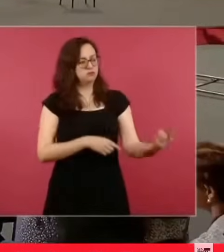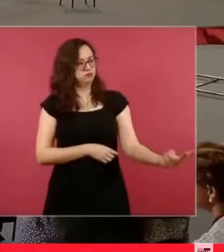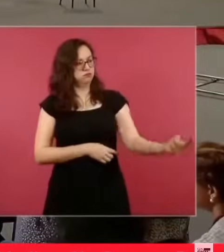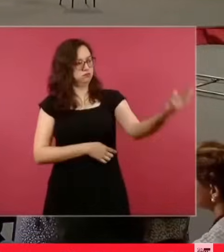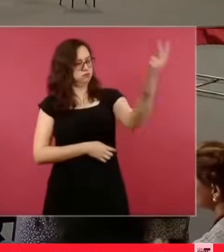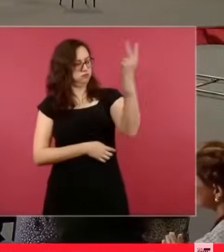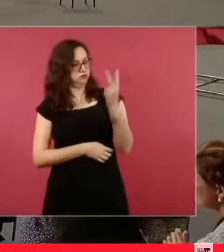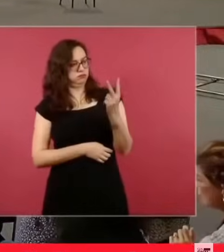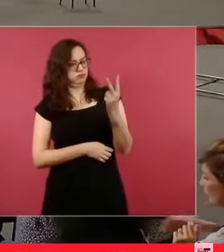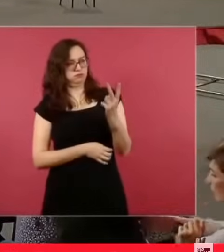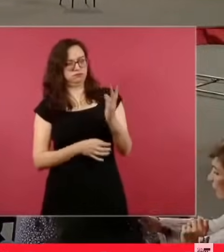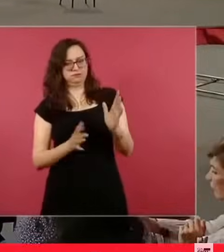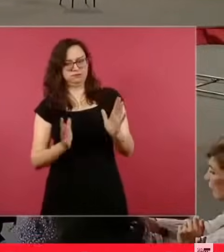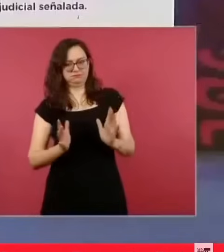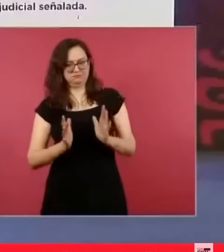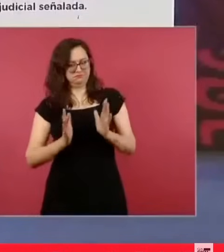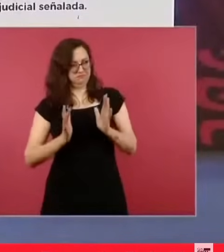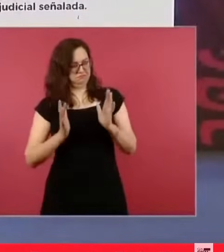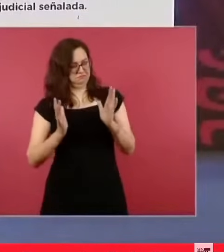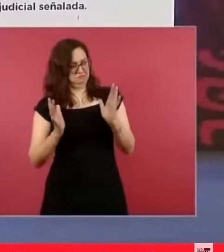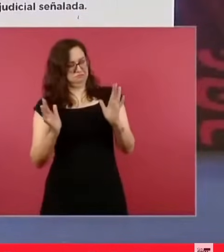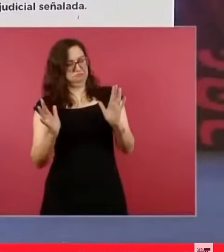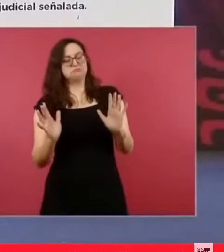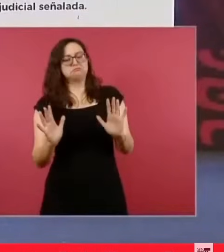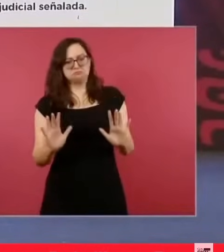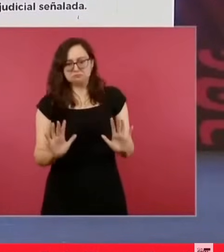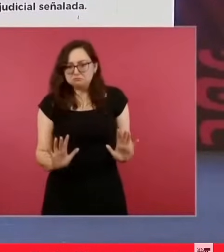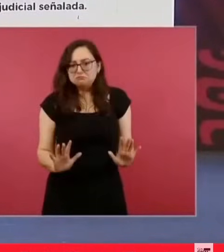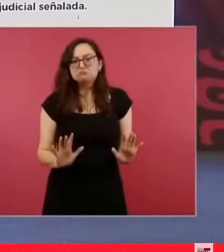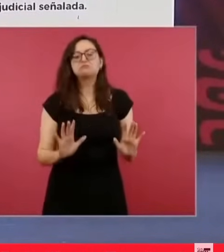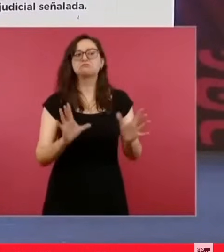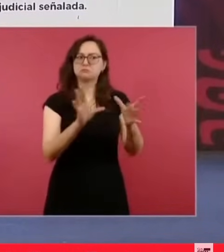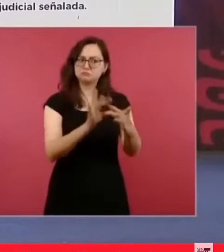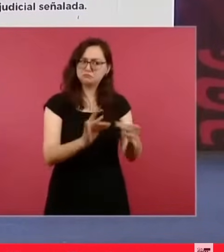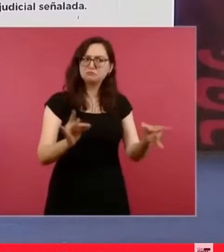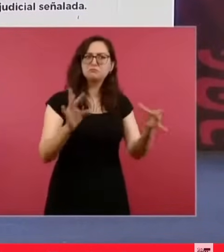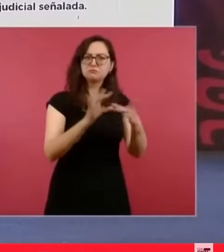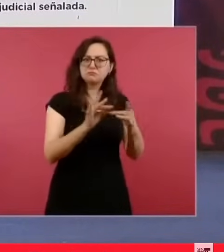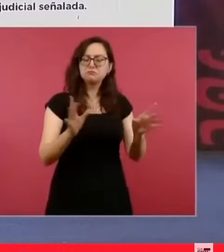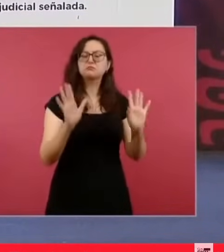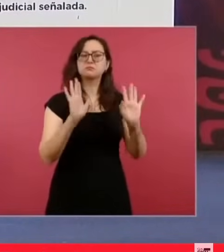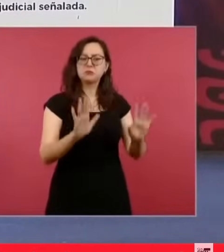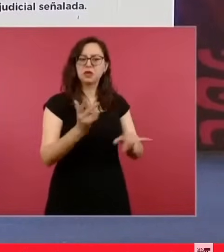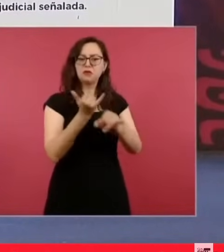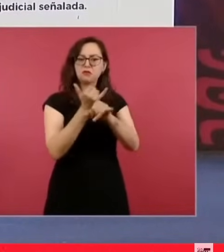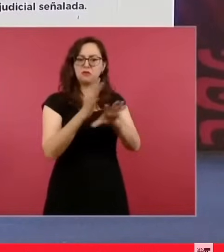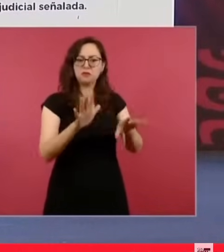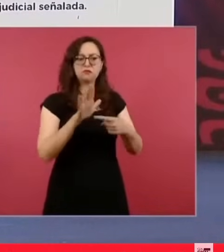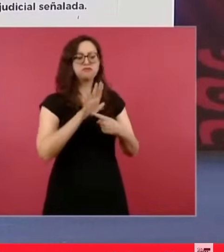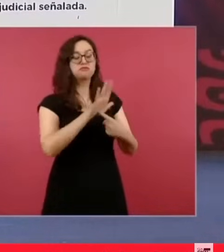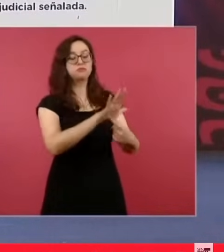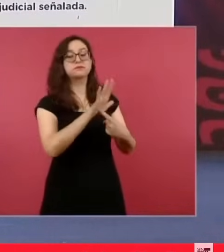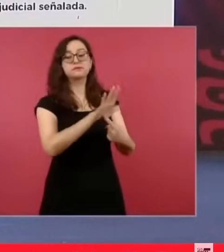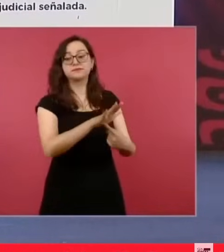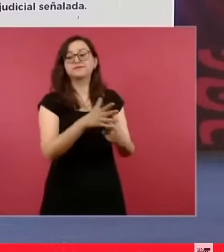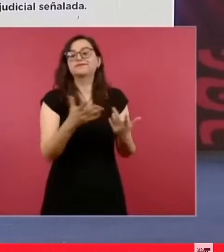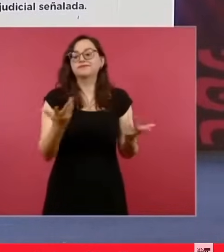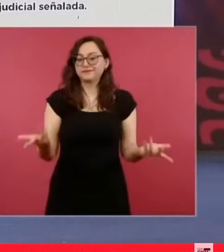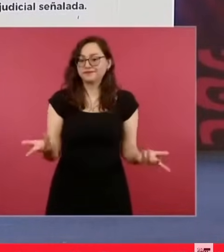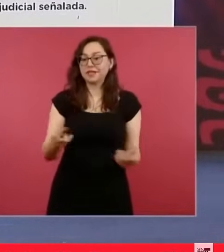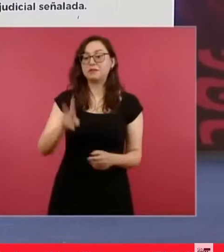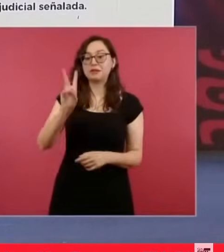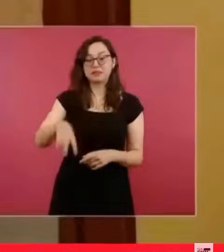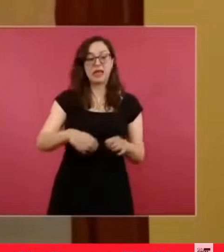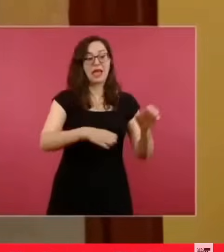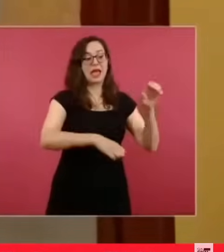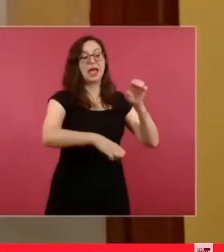Entonces, les explicamos cómo estaba el asunto, reconocieron que era un pleito entre particulares.